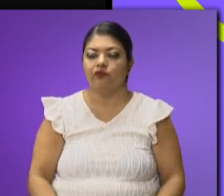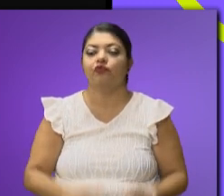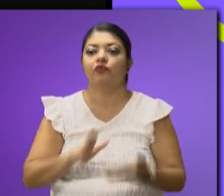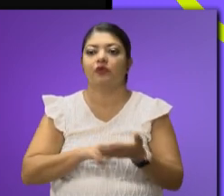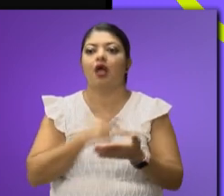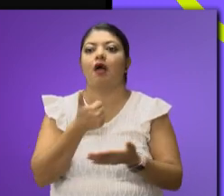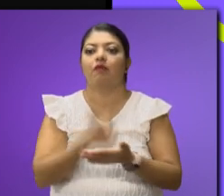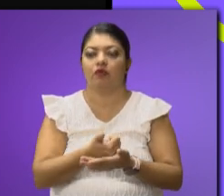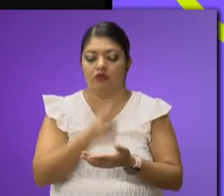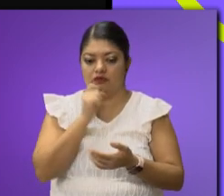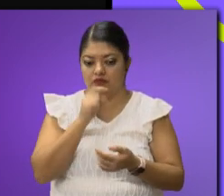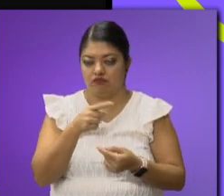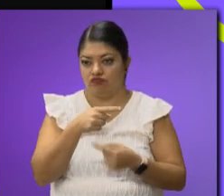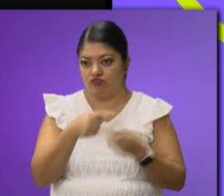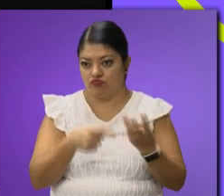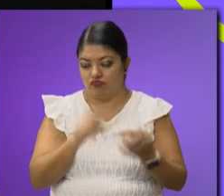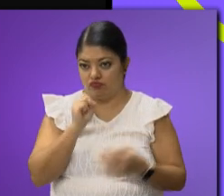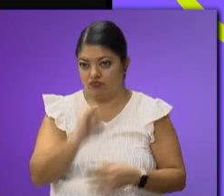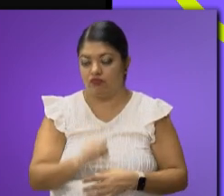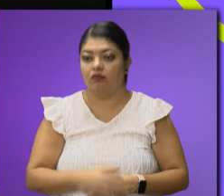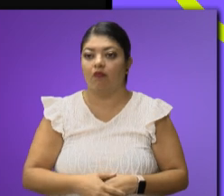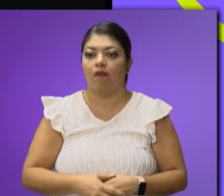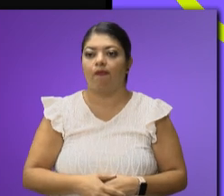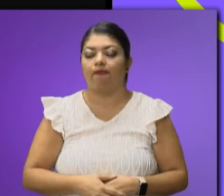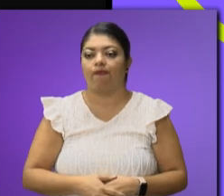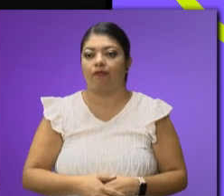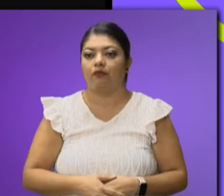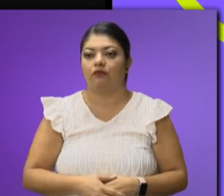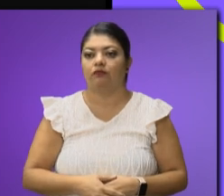Aprobados los turnos.